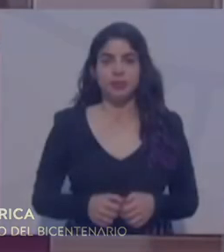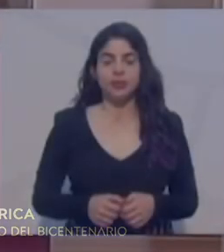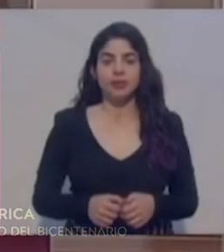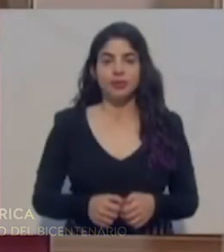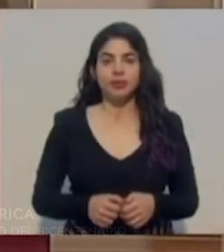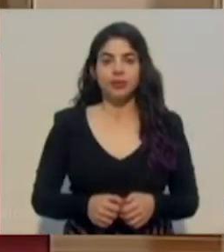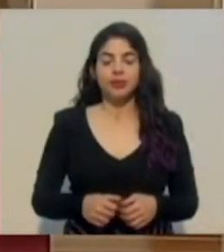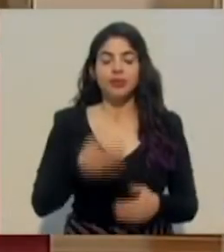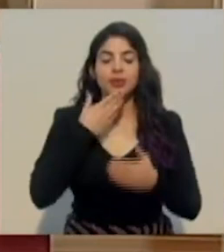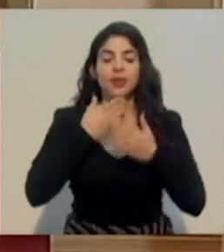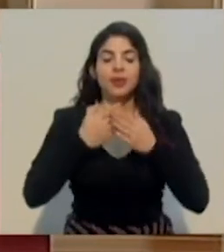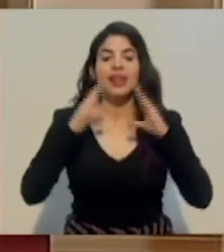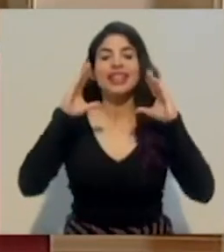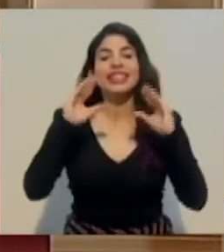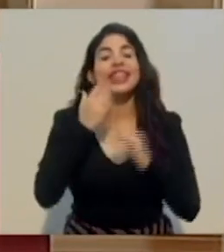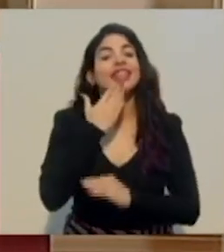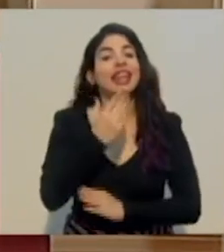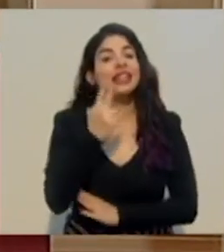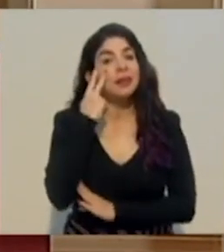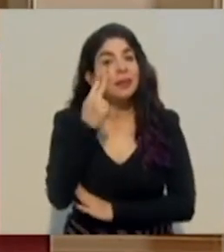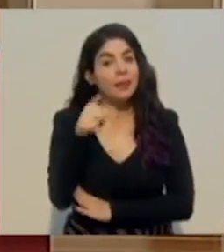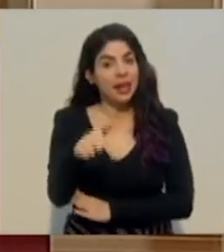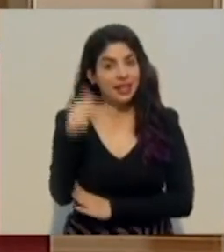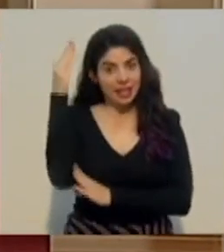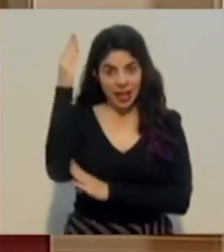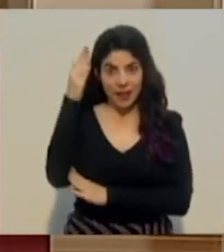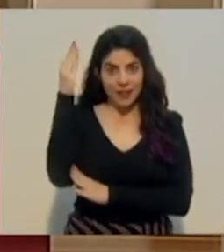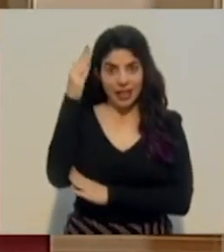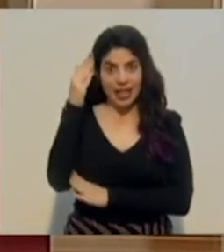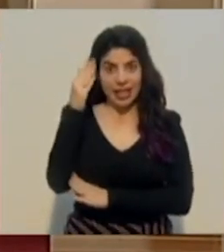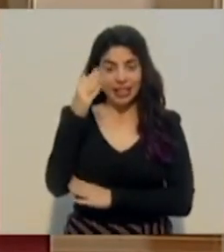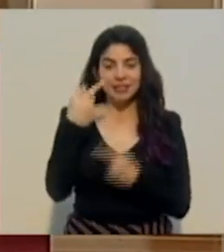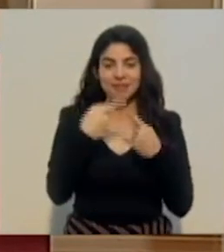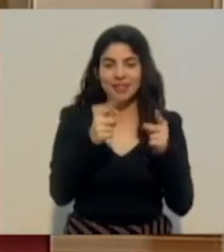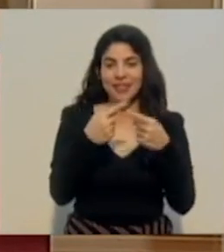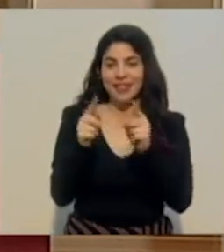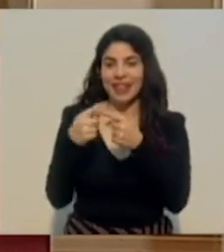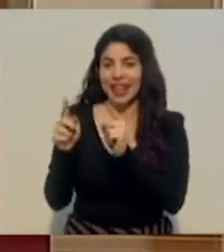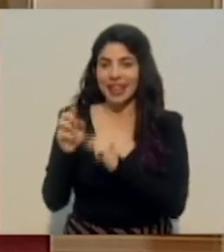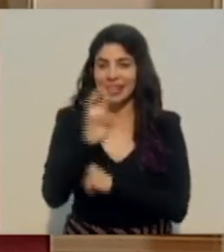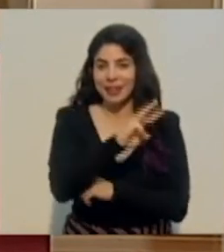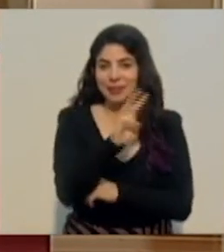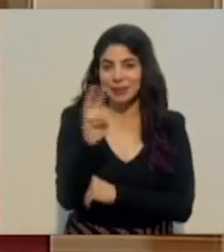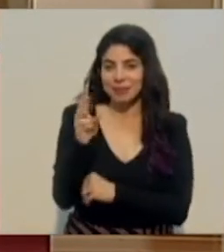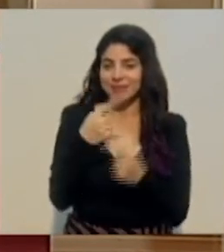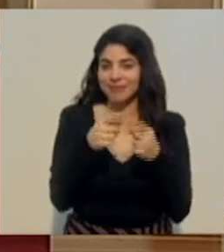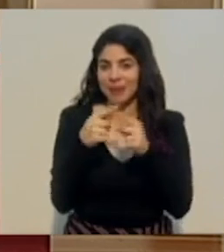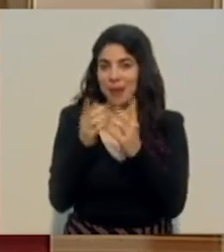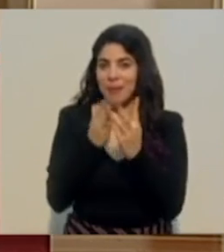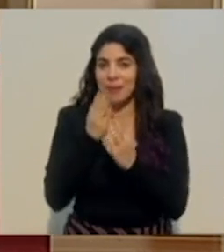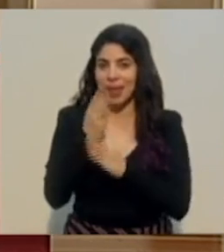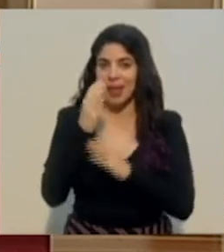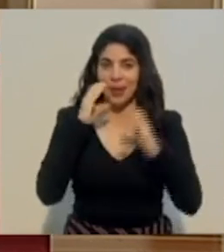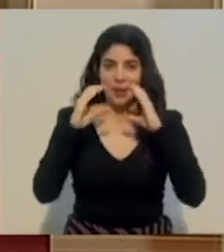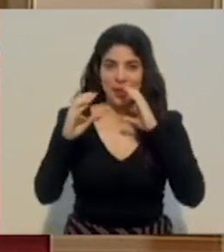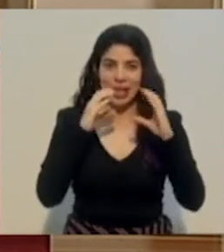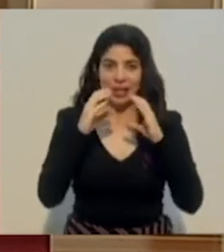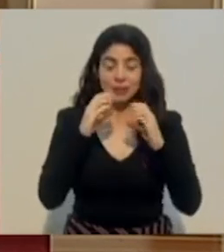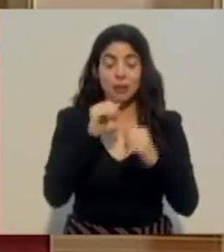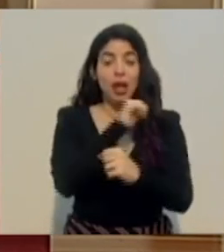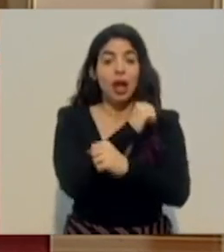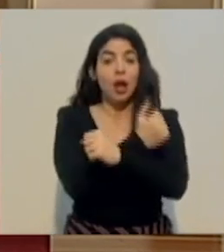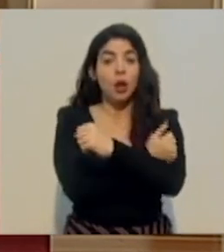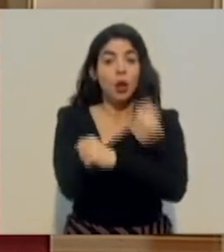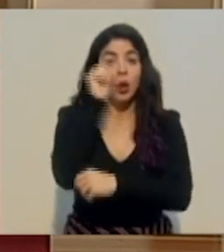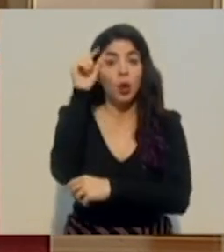Muy buenas tardes, gracias por sintonizar esta conferencia de prensa a través de las distintas plataformas de los medios de comunicación, donde las autoridades de